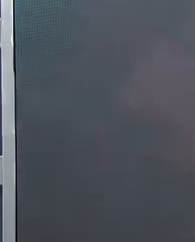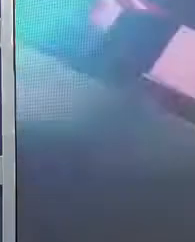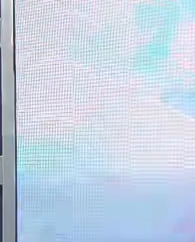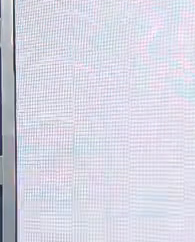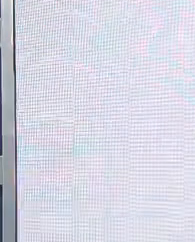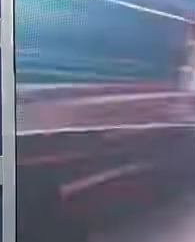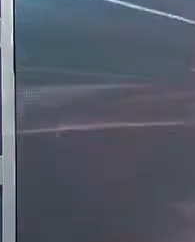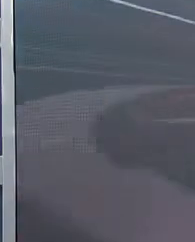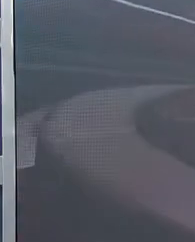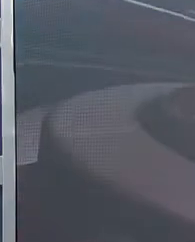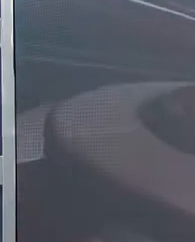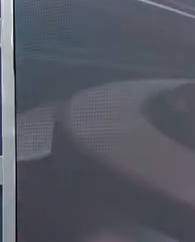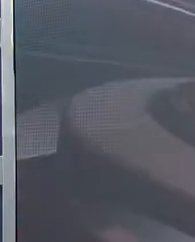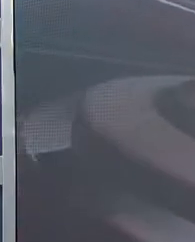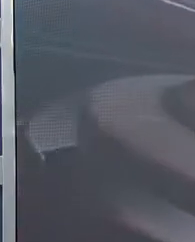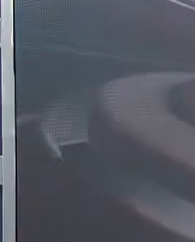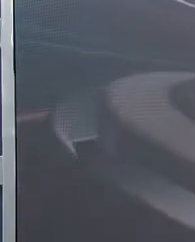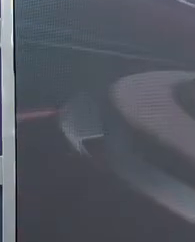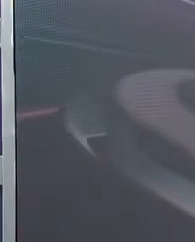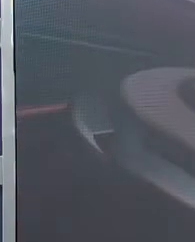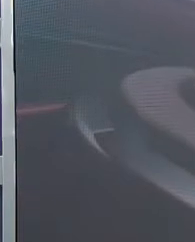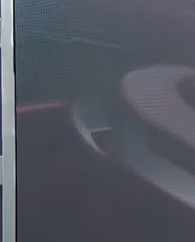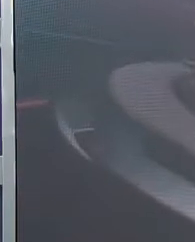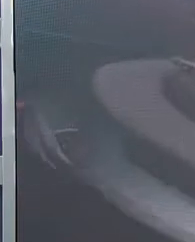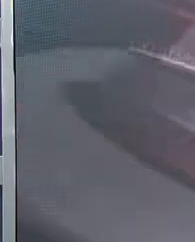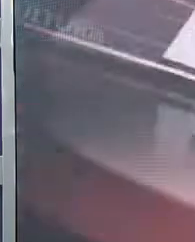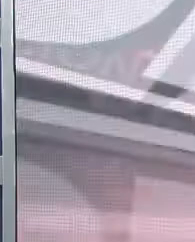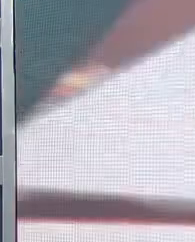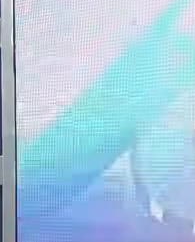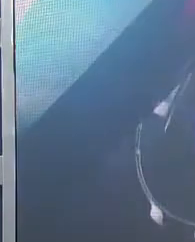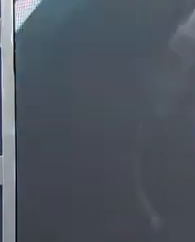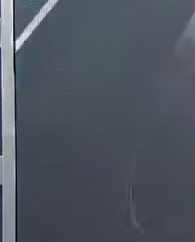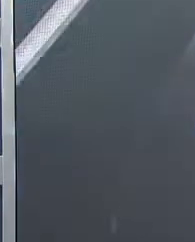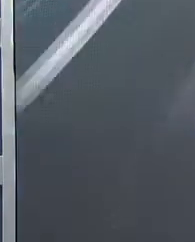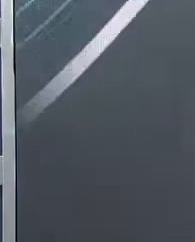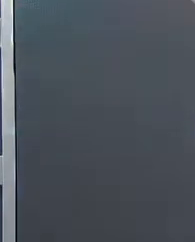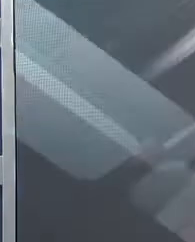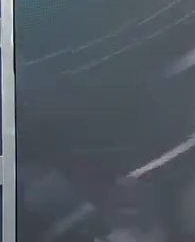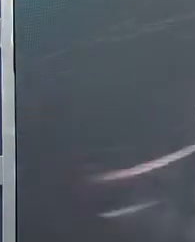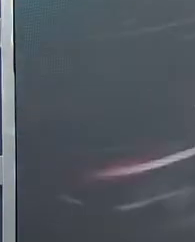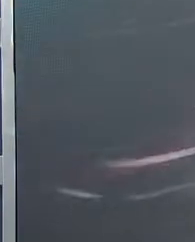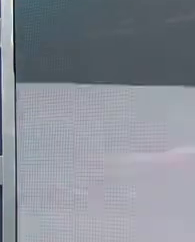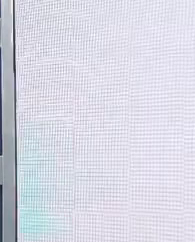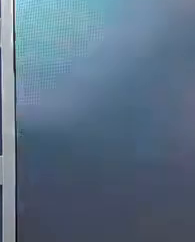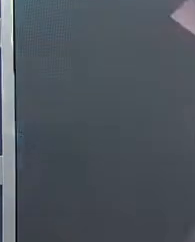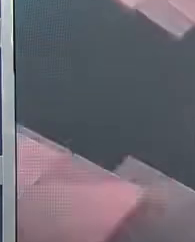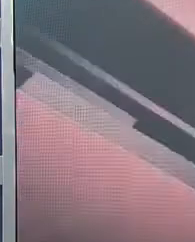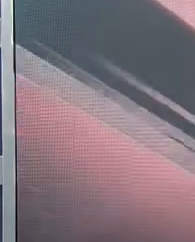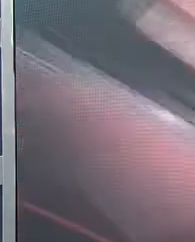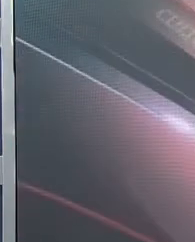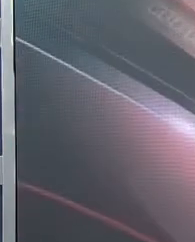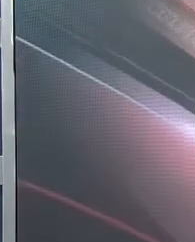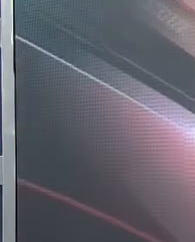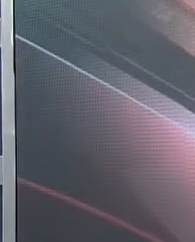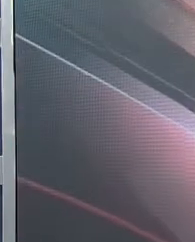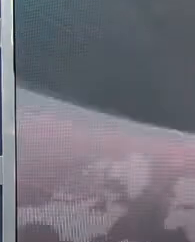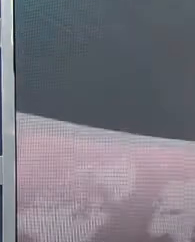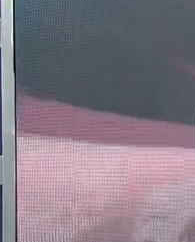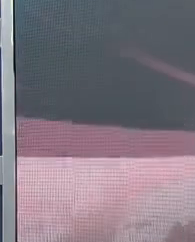fue esencial. De todos modos, esta semana, desde el martes o miércoles, digamos,